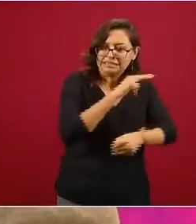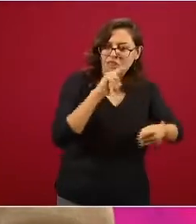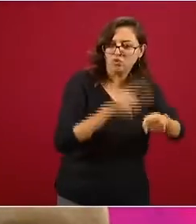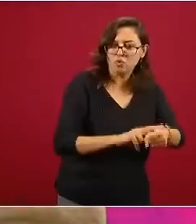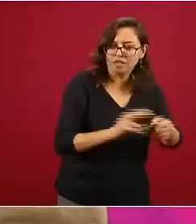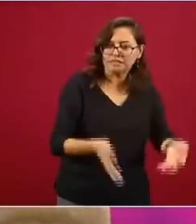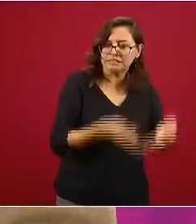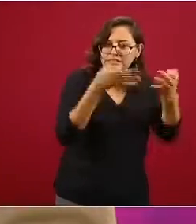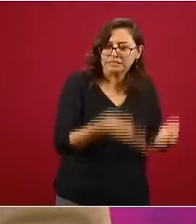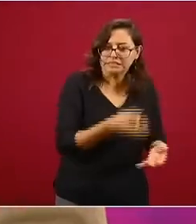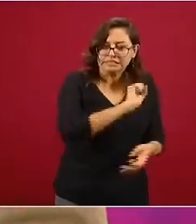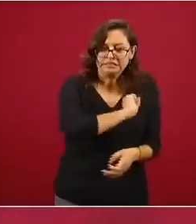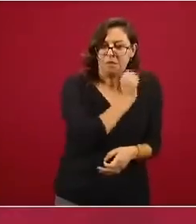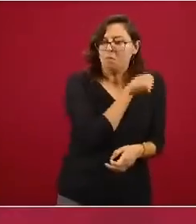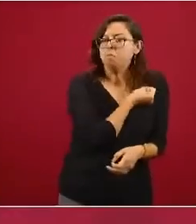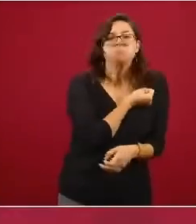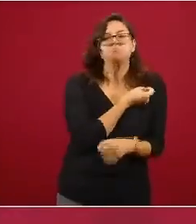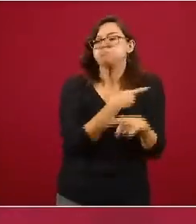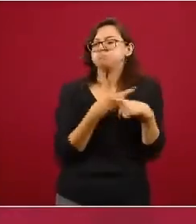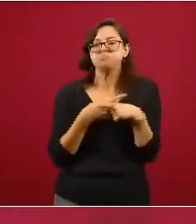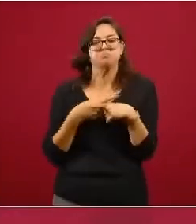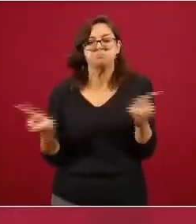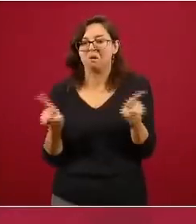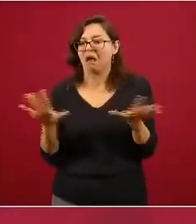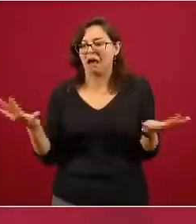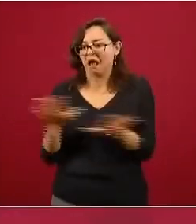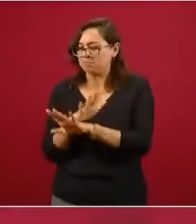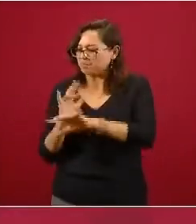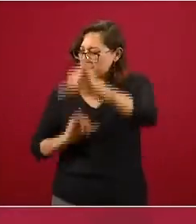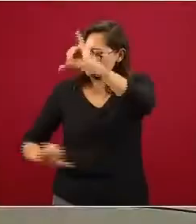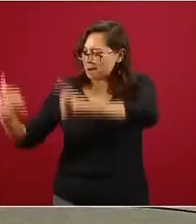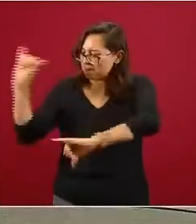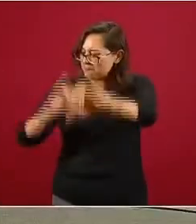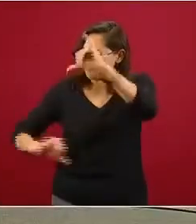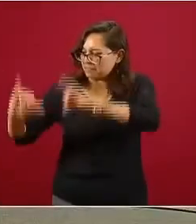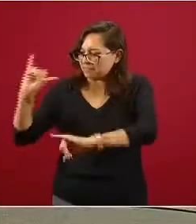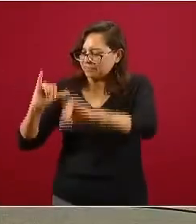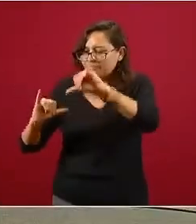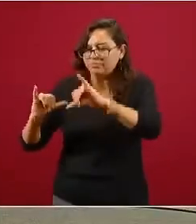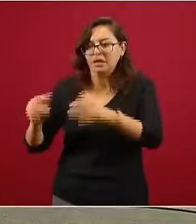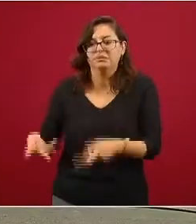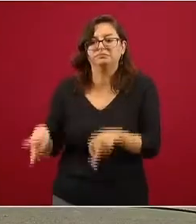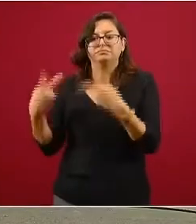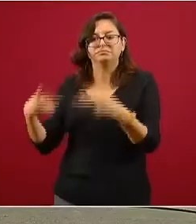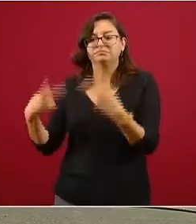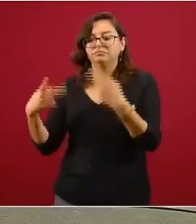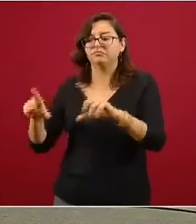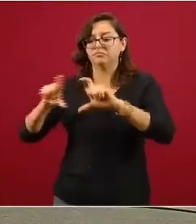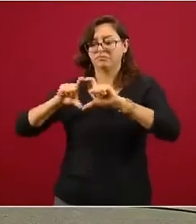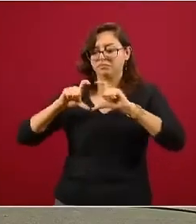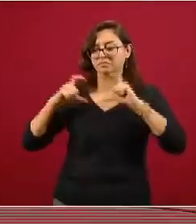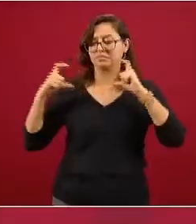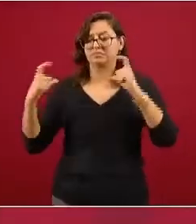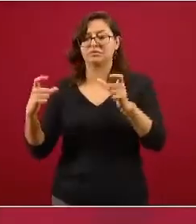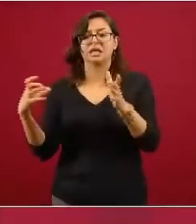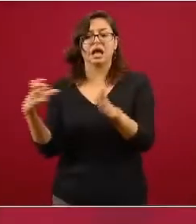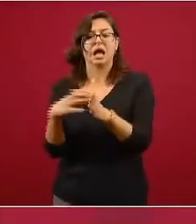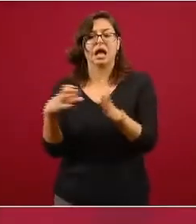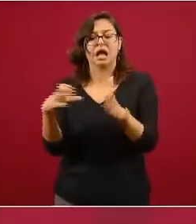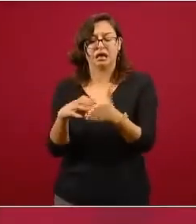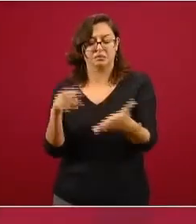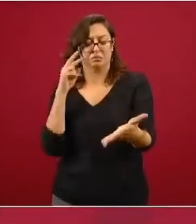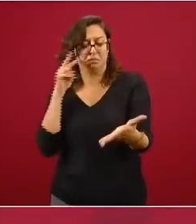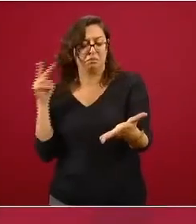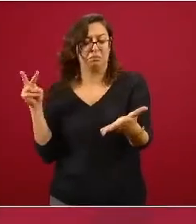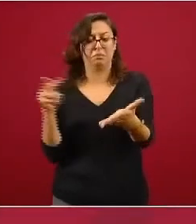naturales, son modificaciones a veces extremas de estos productos y solamente en la etiqueta de la caja uno